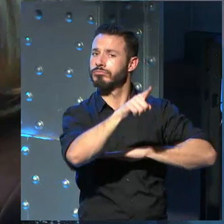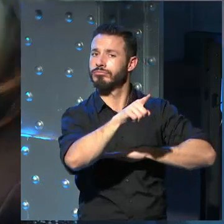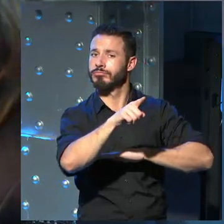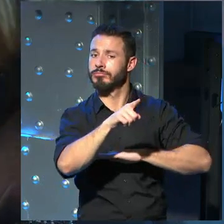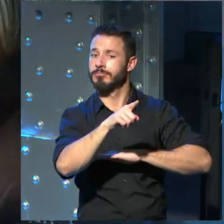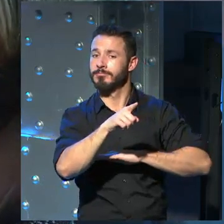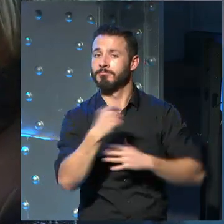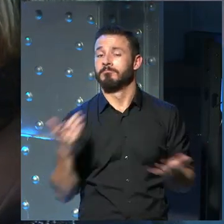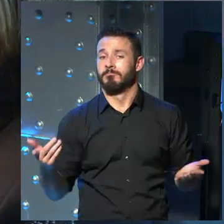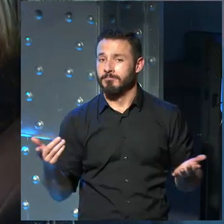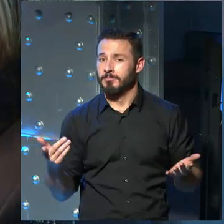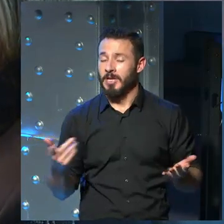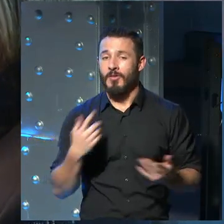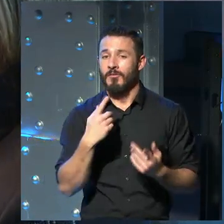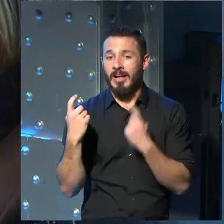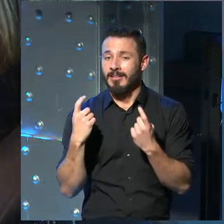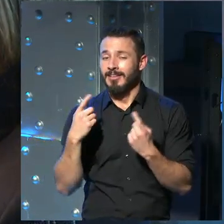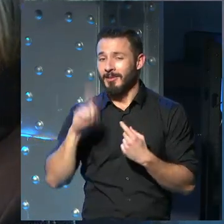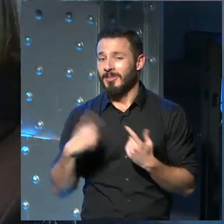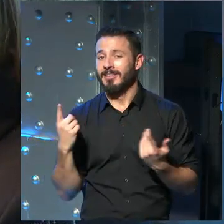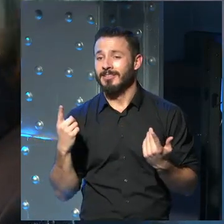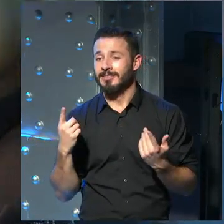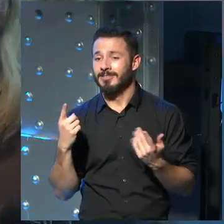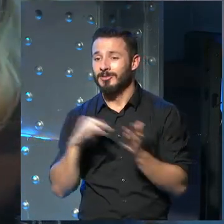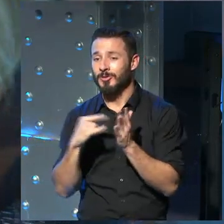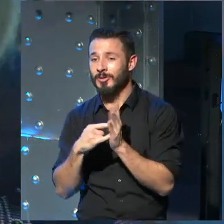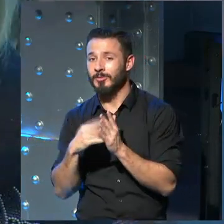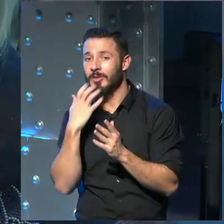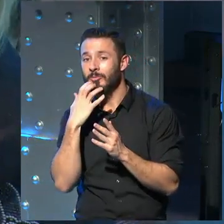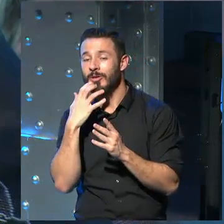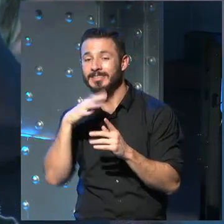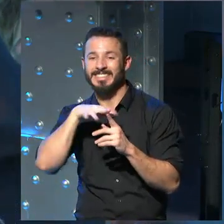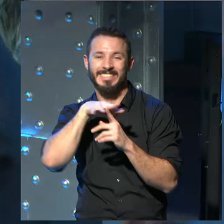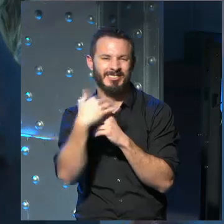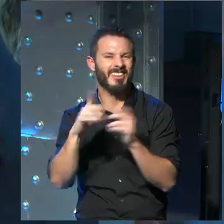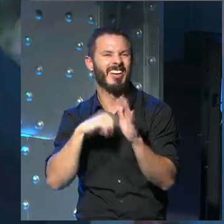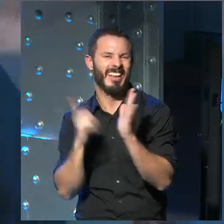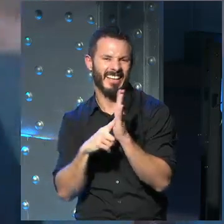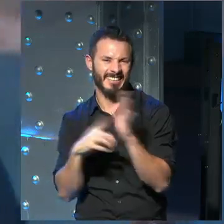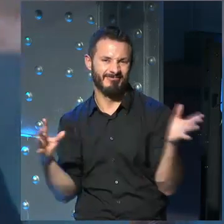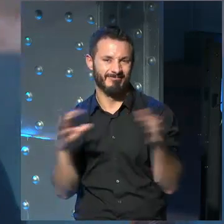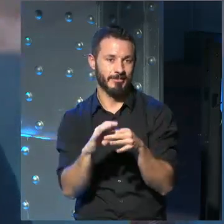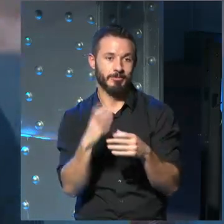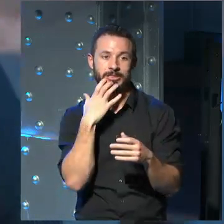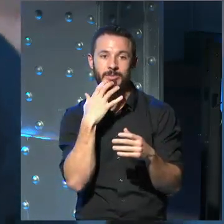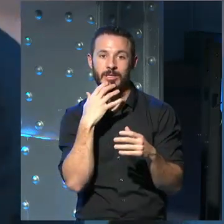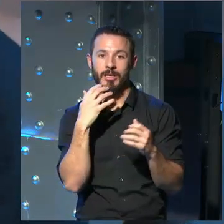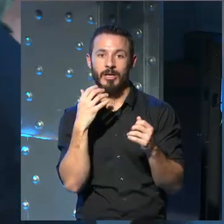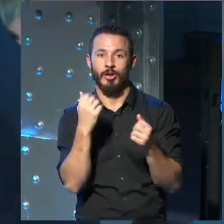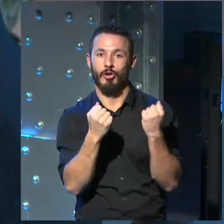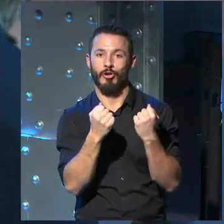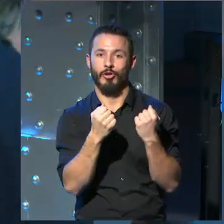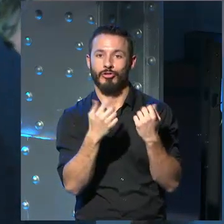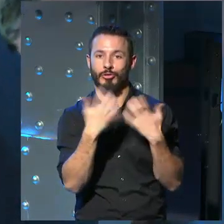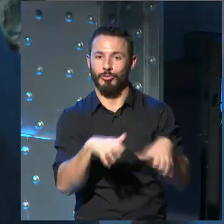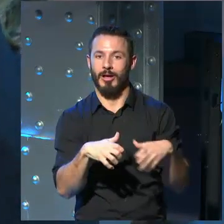sin embargo, bueno, pues faltan por solucionar el entorno legal. Cuando hay un accidente, ¿quién es culpable?, ¿no? Porque